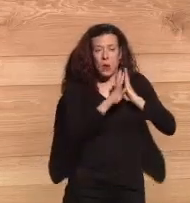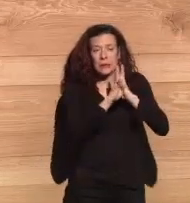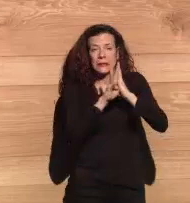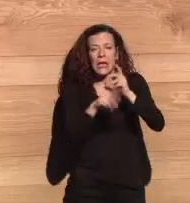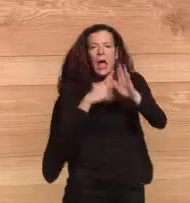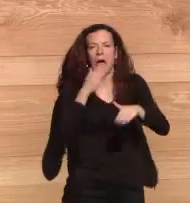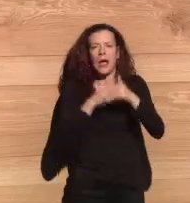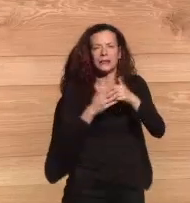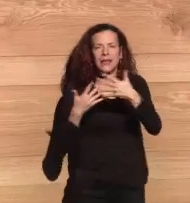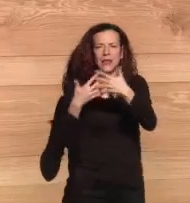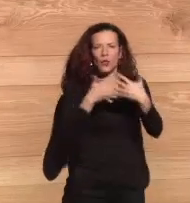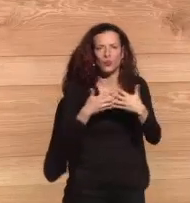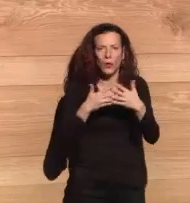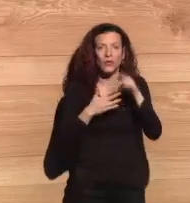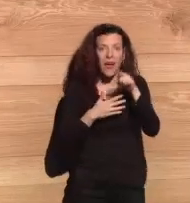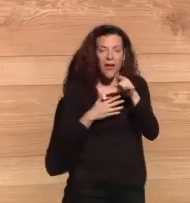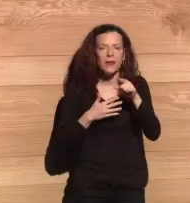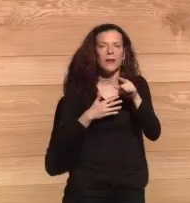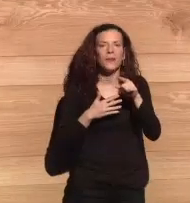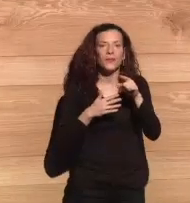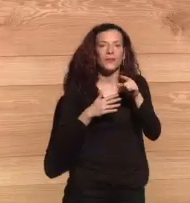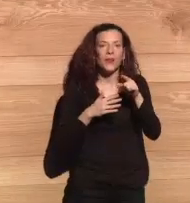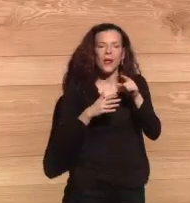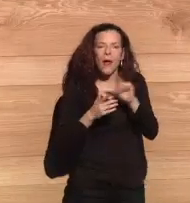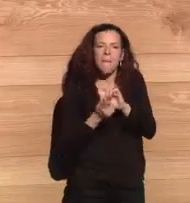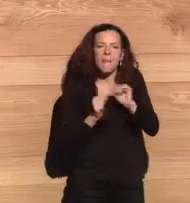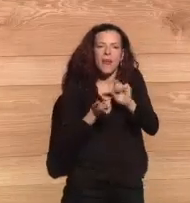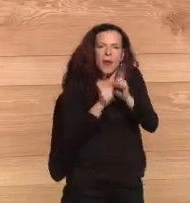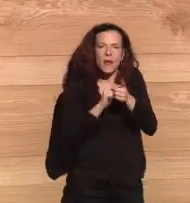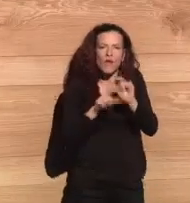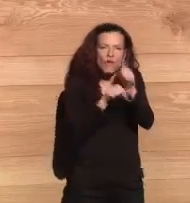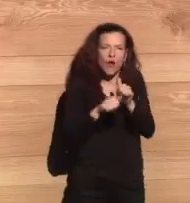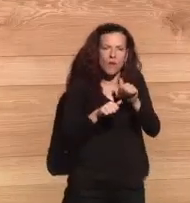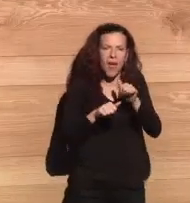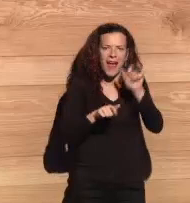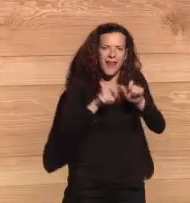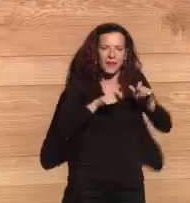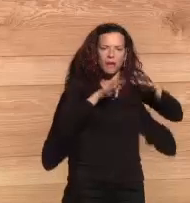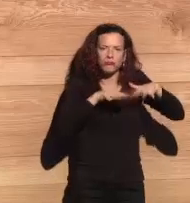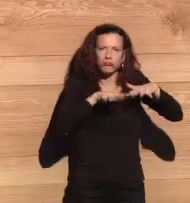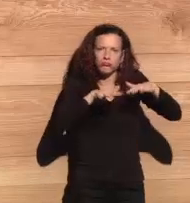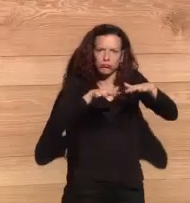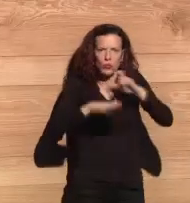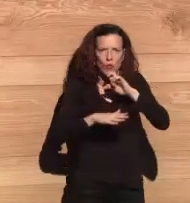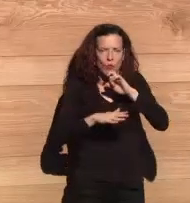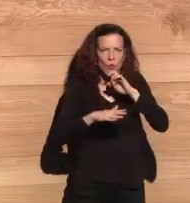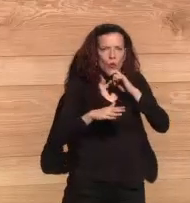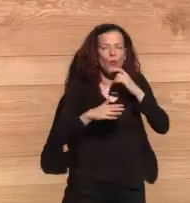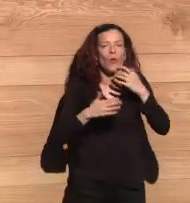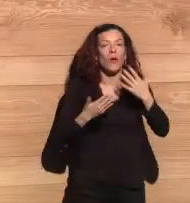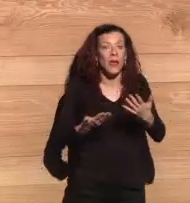eso cambió mucho la dinámica de cómo la gente se movía. Y mi idea también de lo que